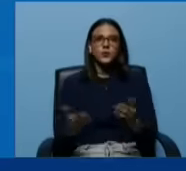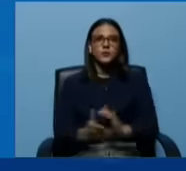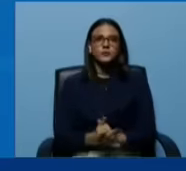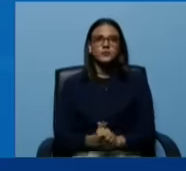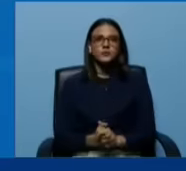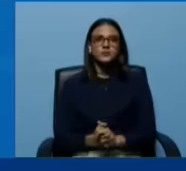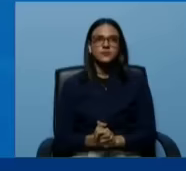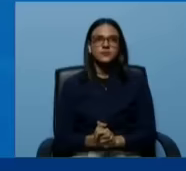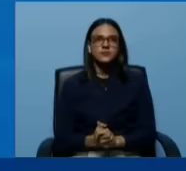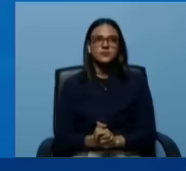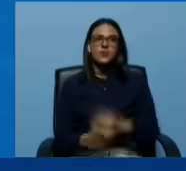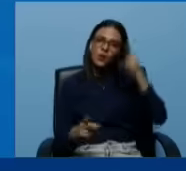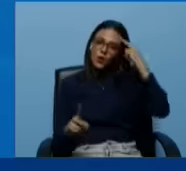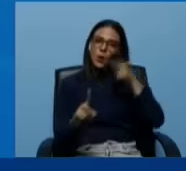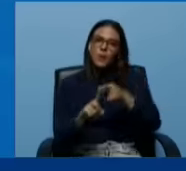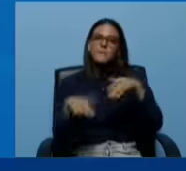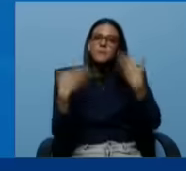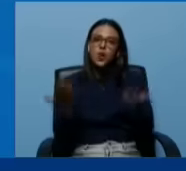Y